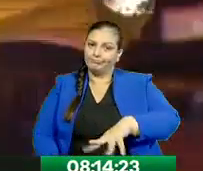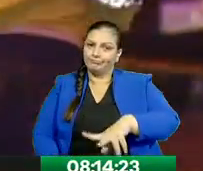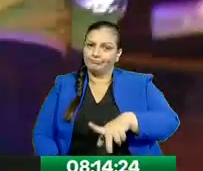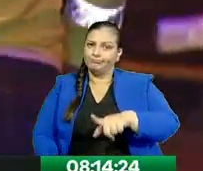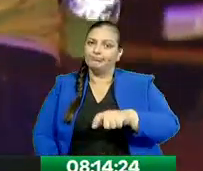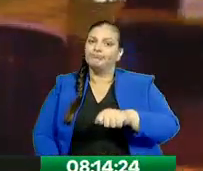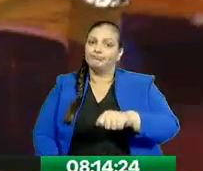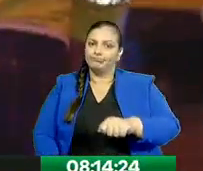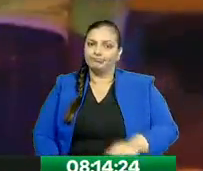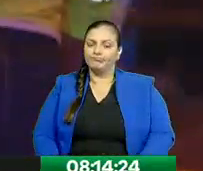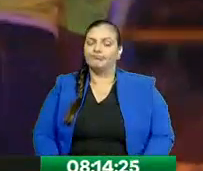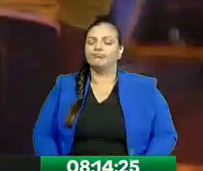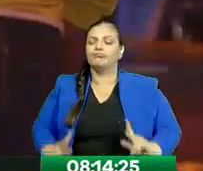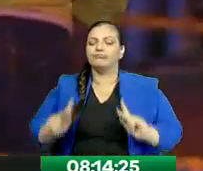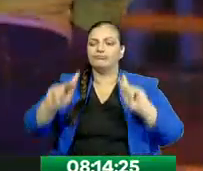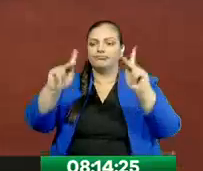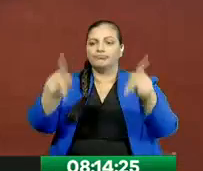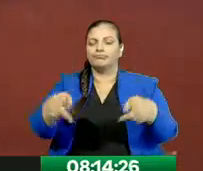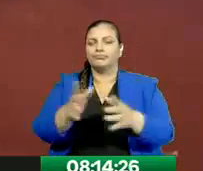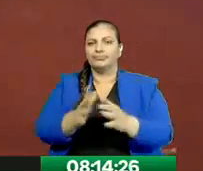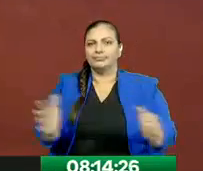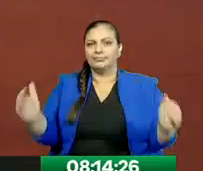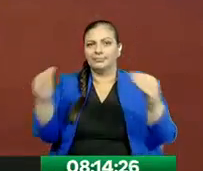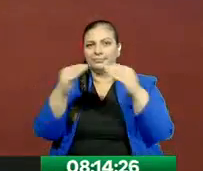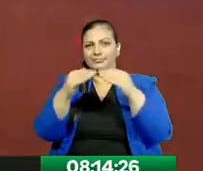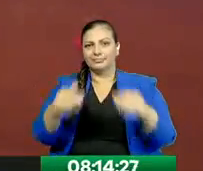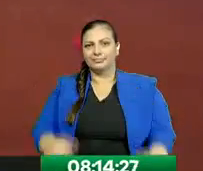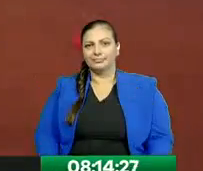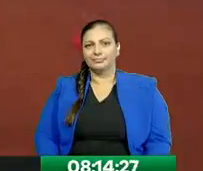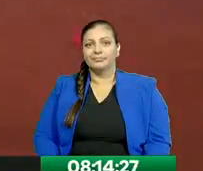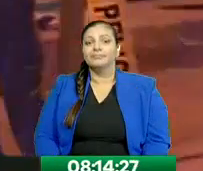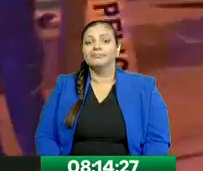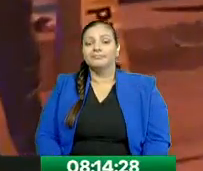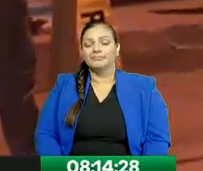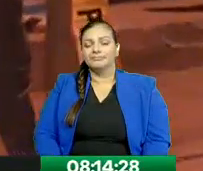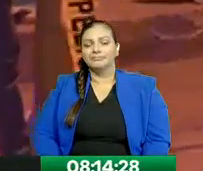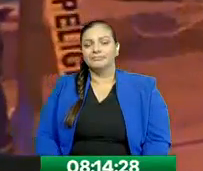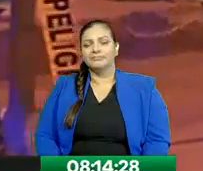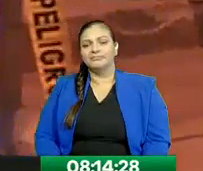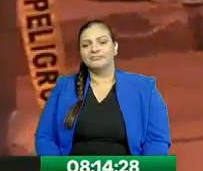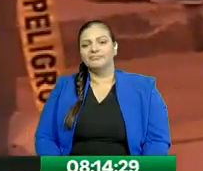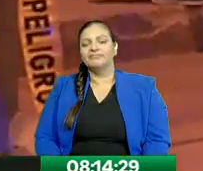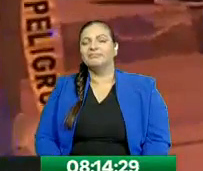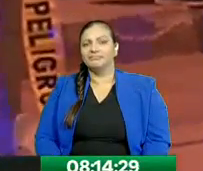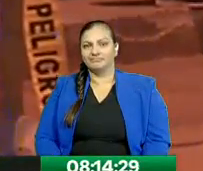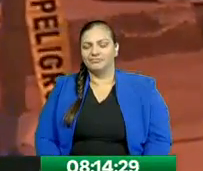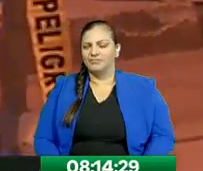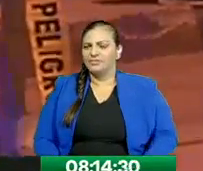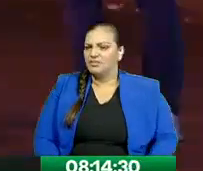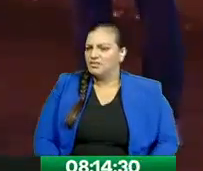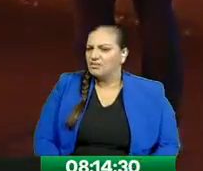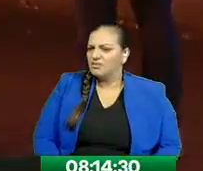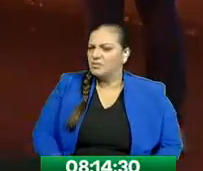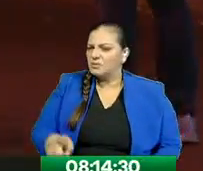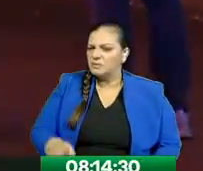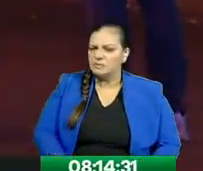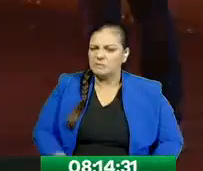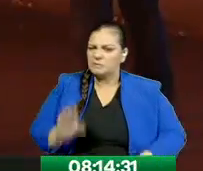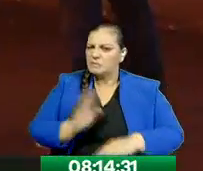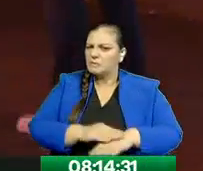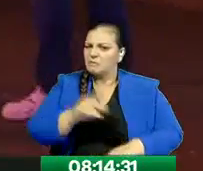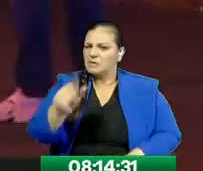Chino, en la isla Trinitaria. Tras un sorpresivo ataque, resultó gravemente herido. Las